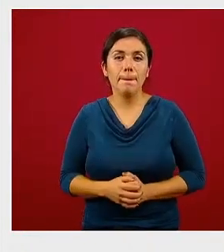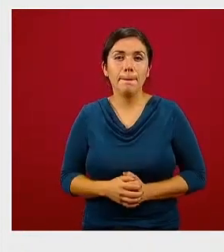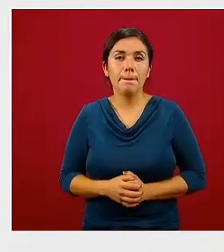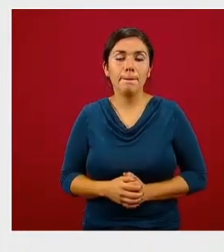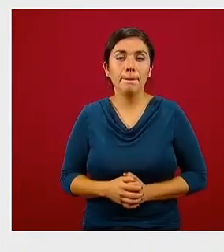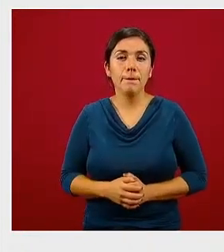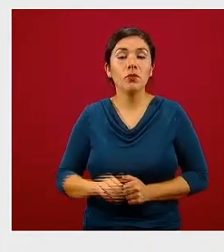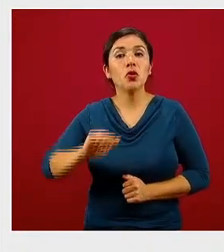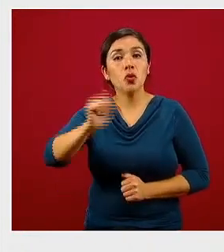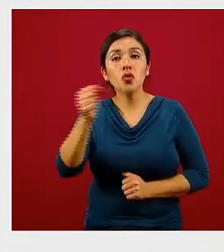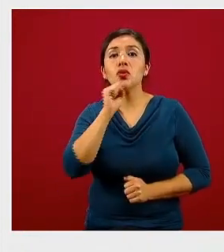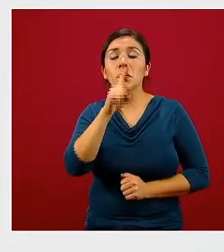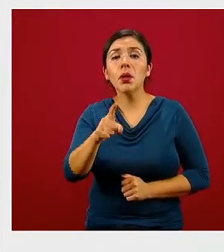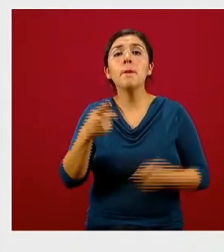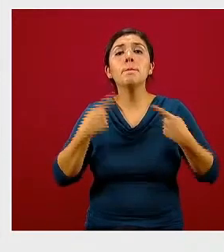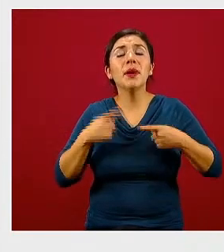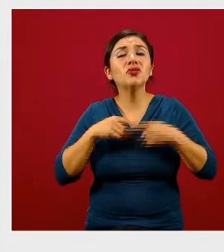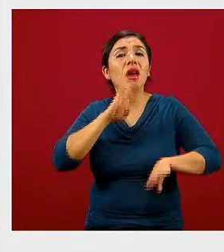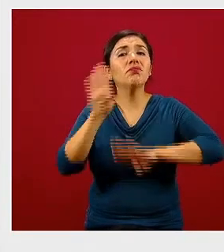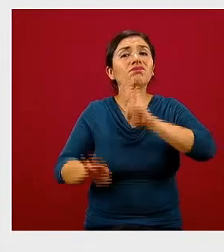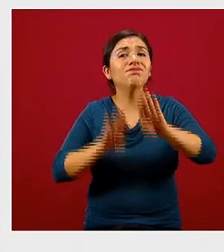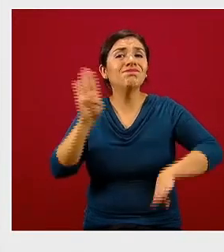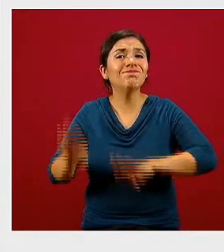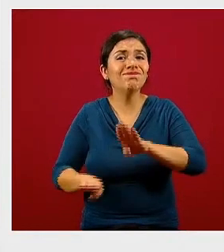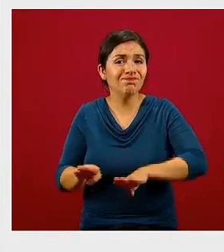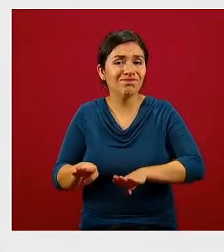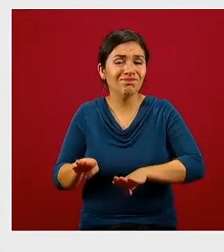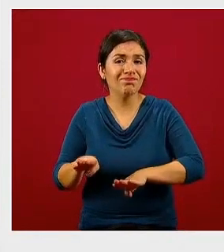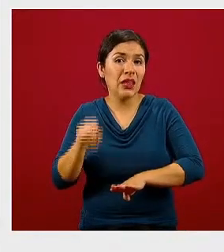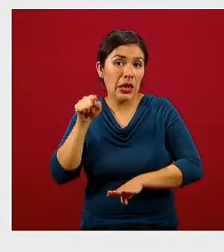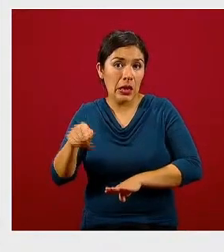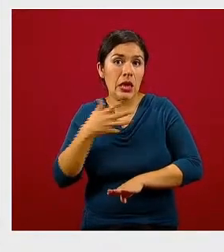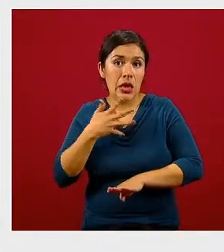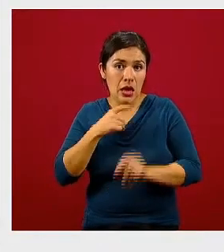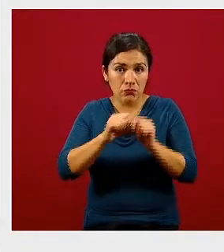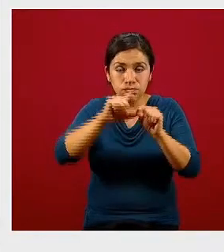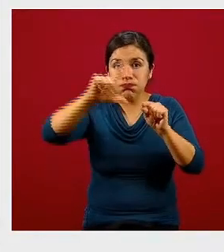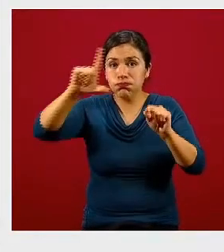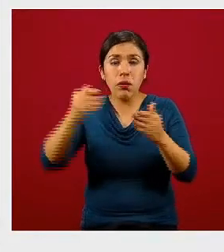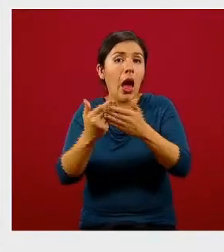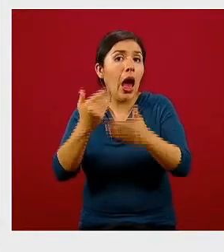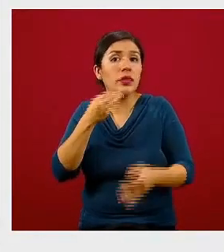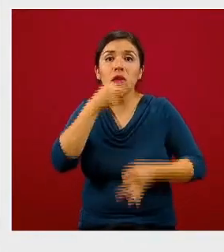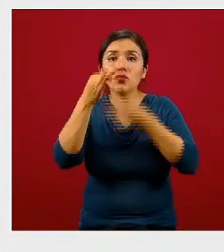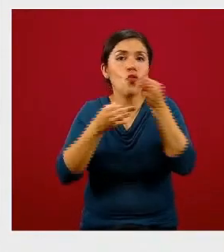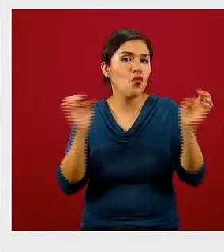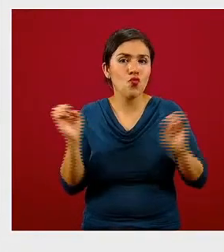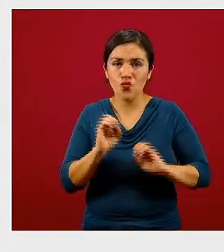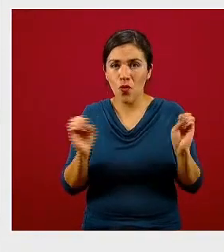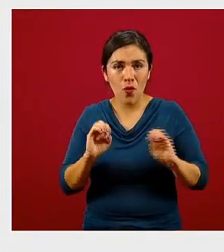la proyección de los decesos, que es algo que pues no se había publicado,